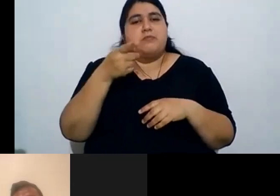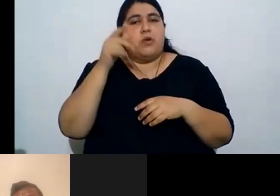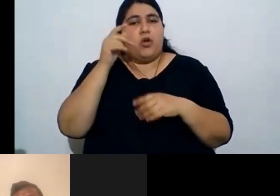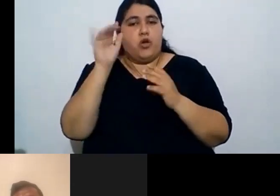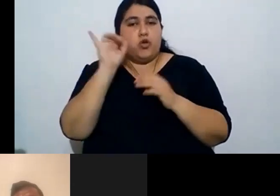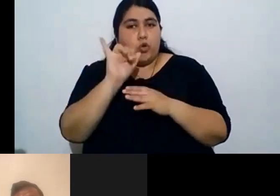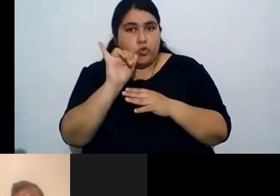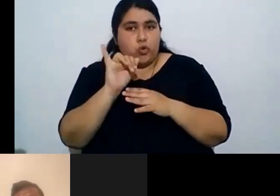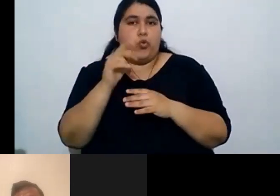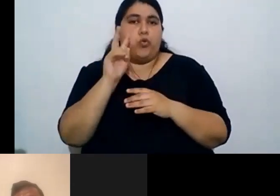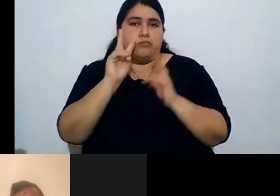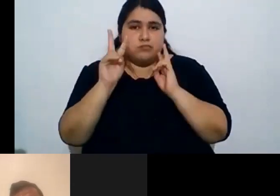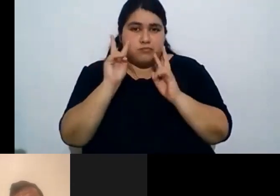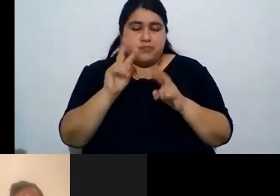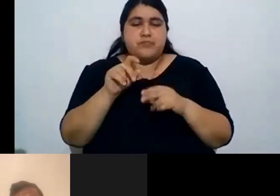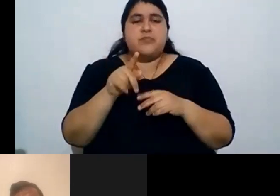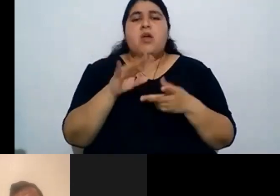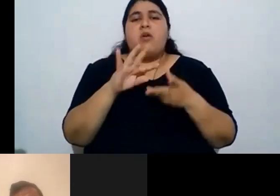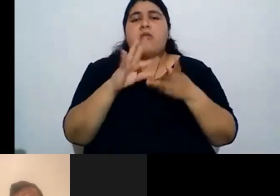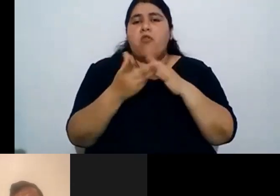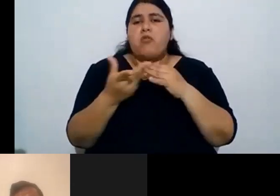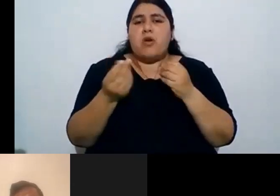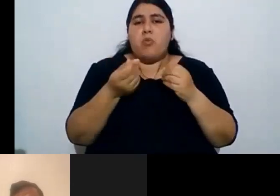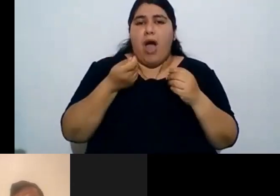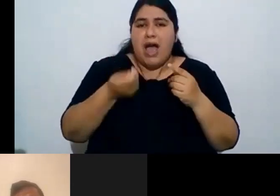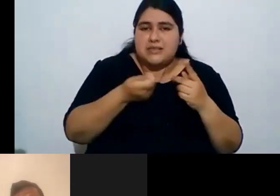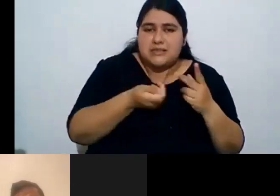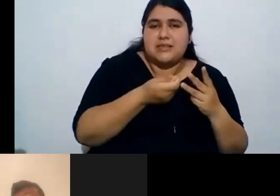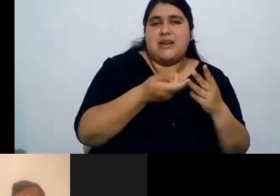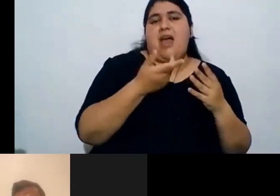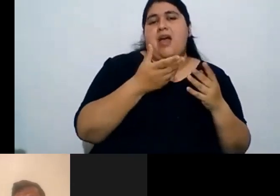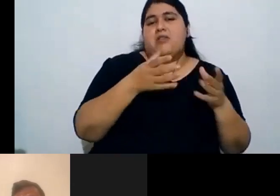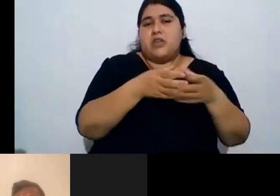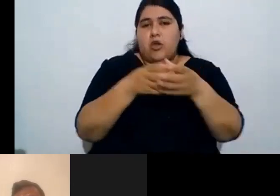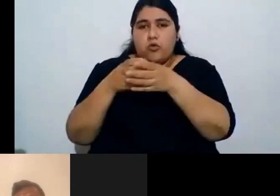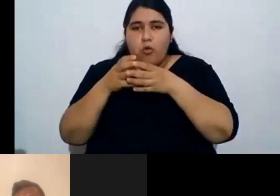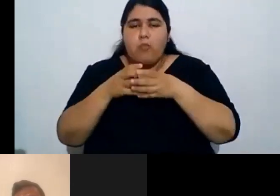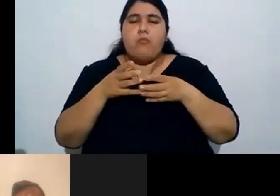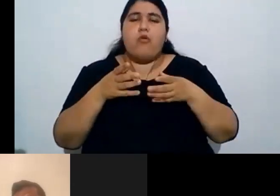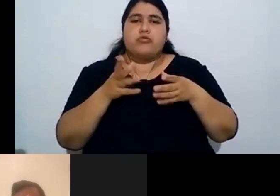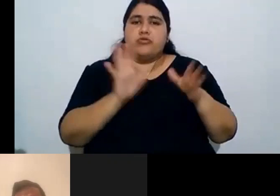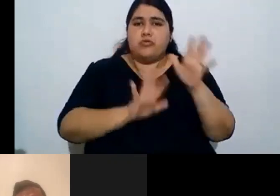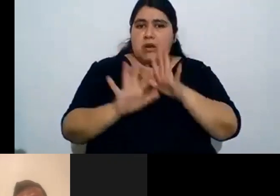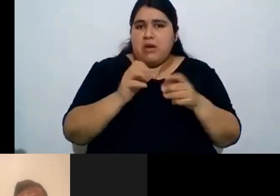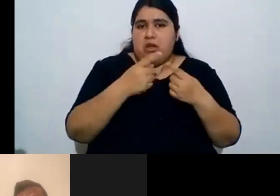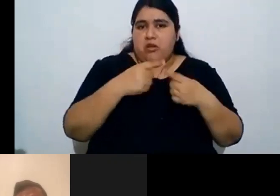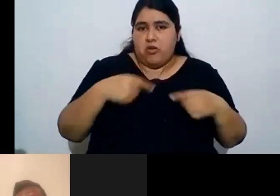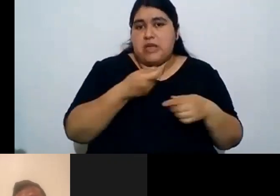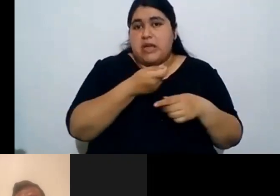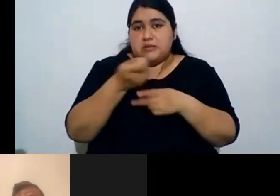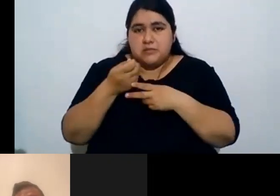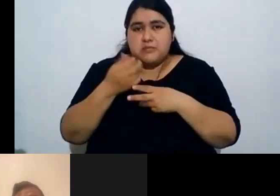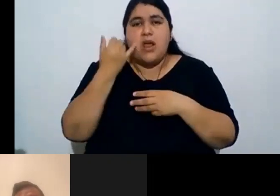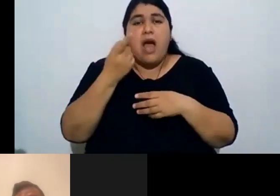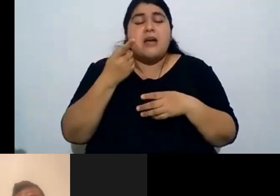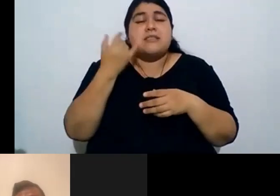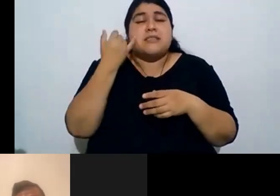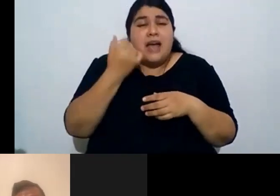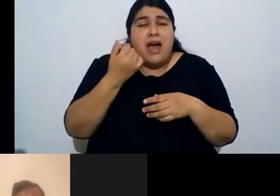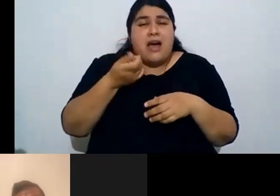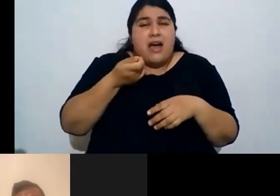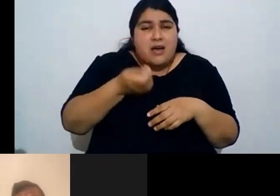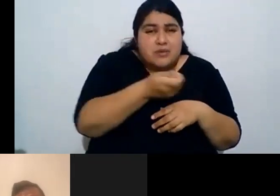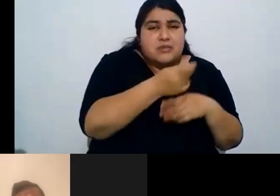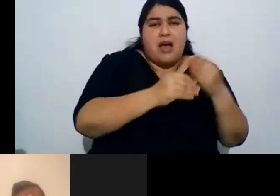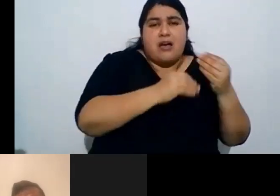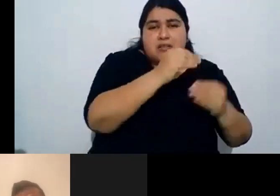cómo han asesinado a estos grupos armados, han llegado al límite de asesinar a las